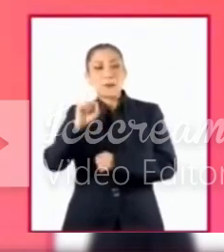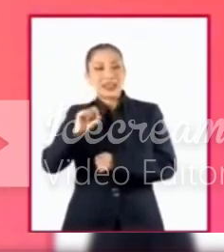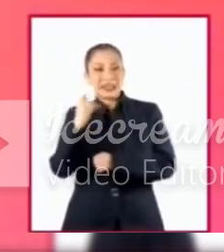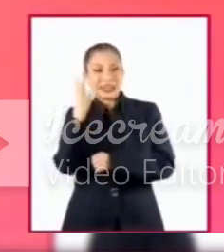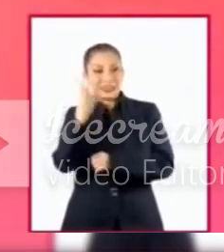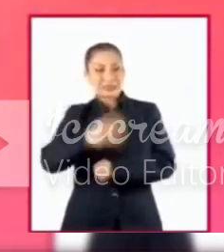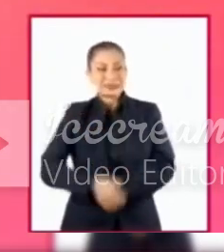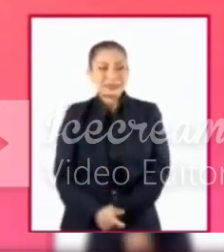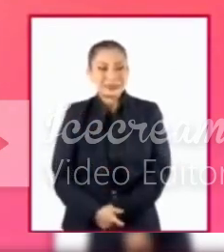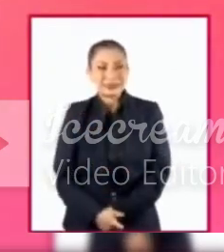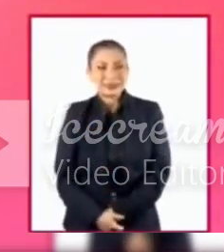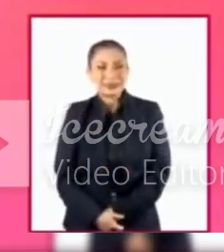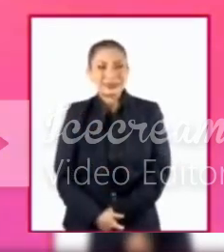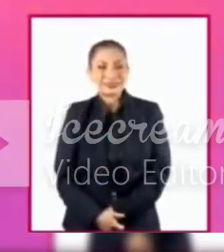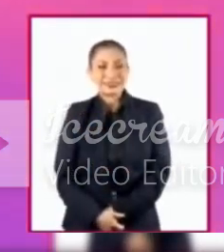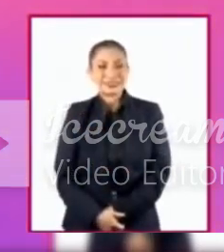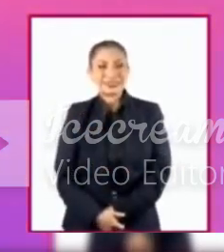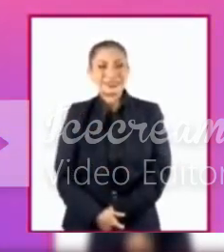71 23.